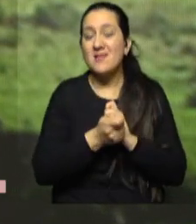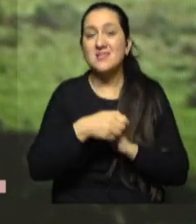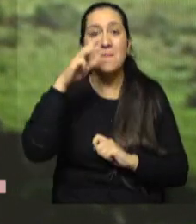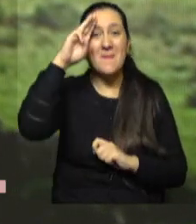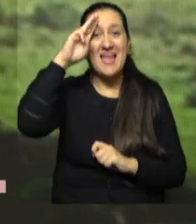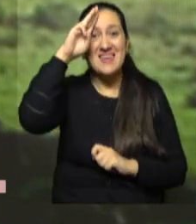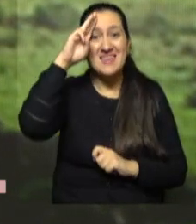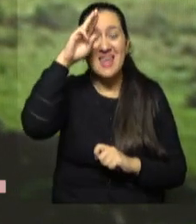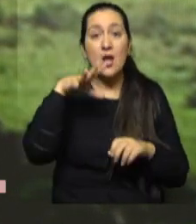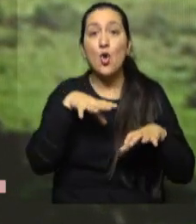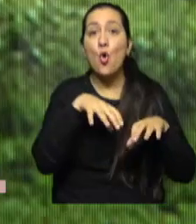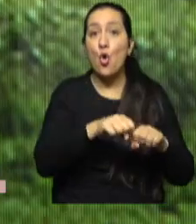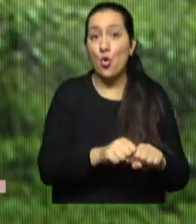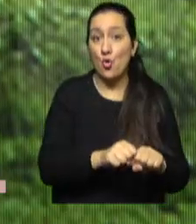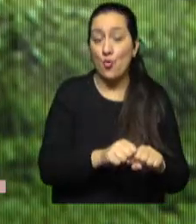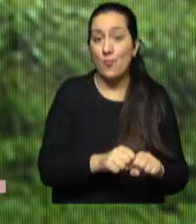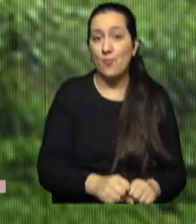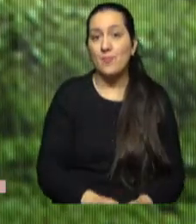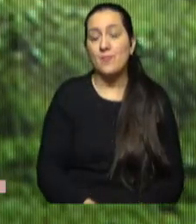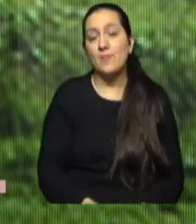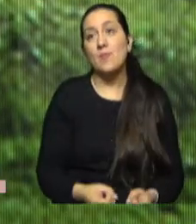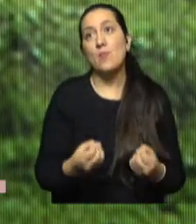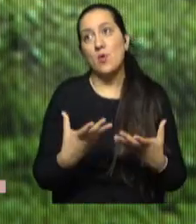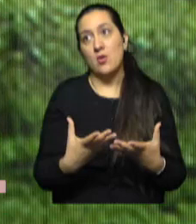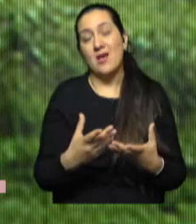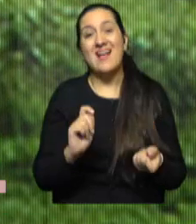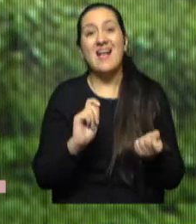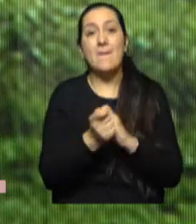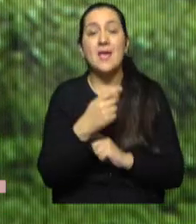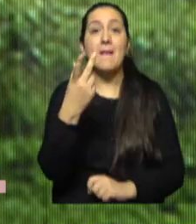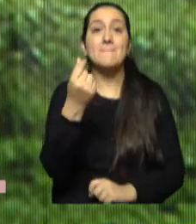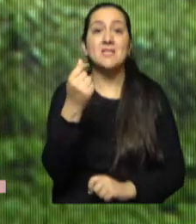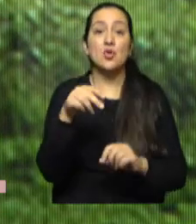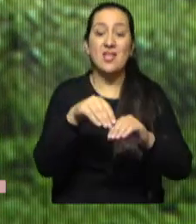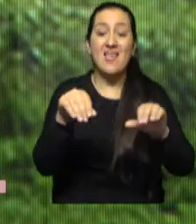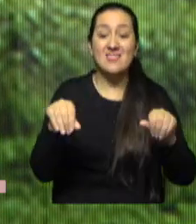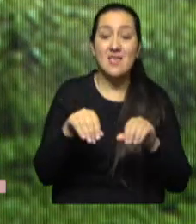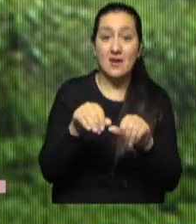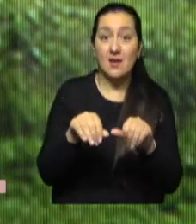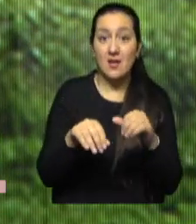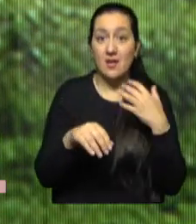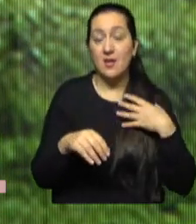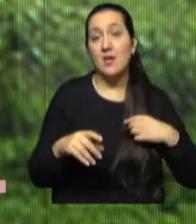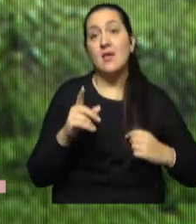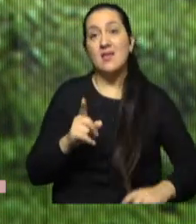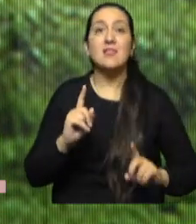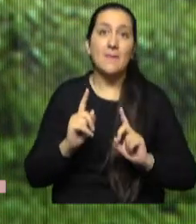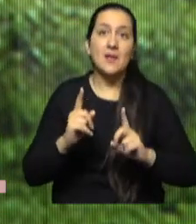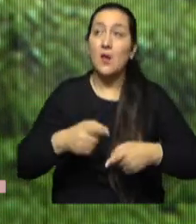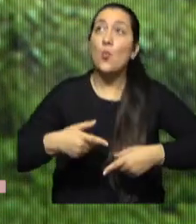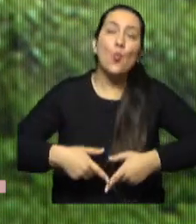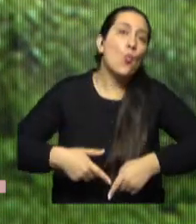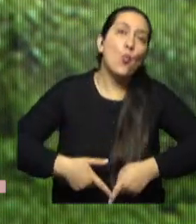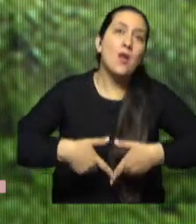en realidad los efectos de la colonización en el precio de la tierra que tiene y en que cualquier tipo